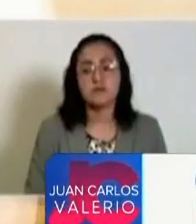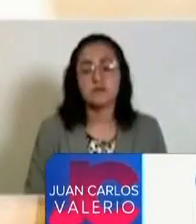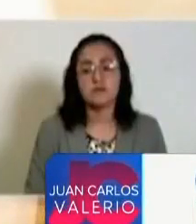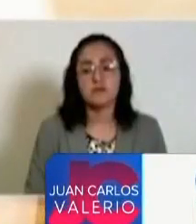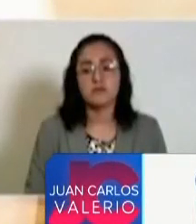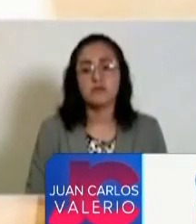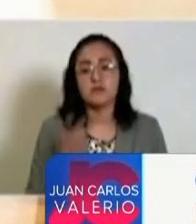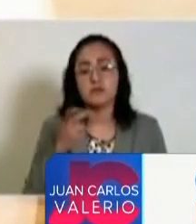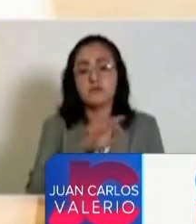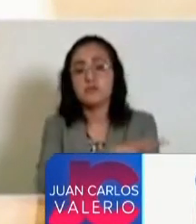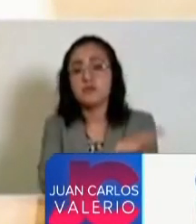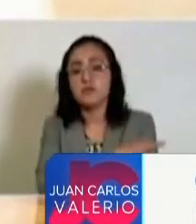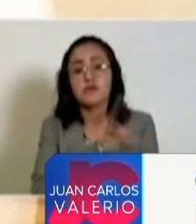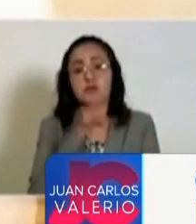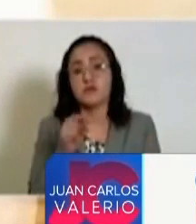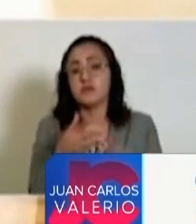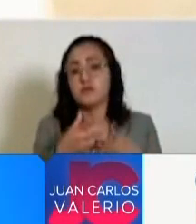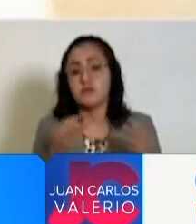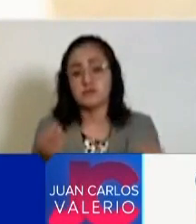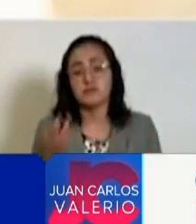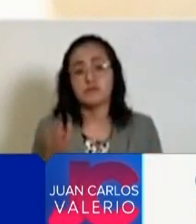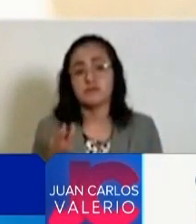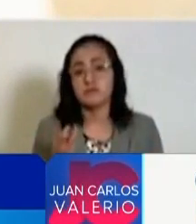La vacuna no es la solución